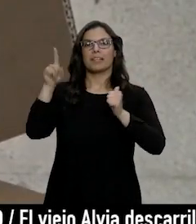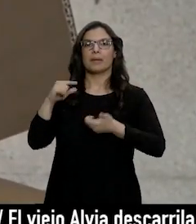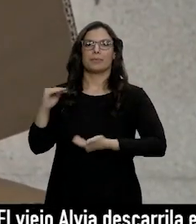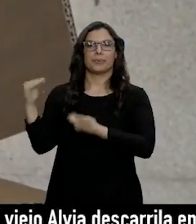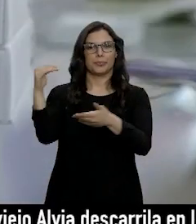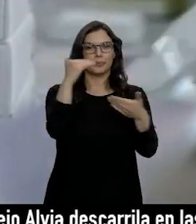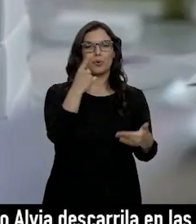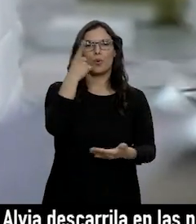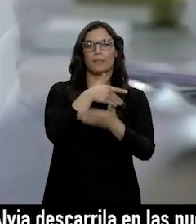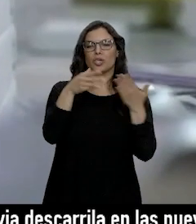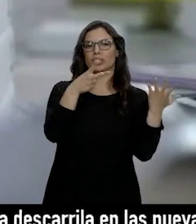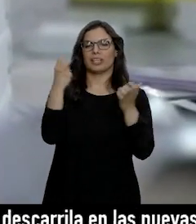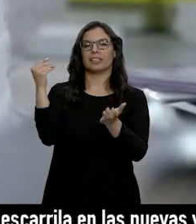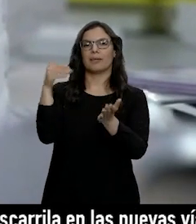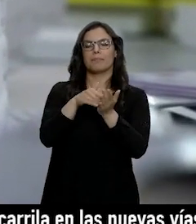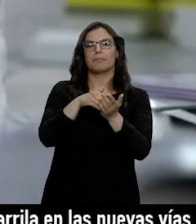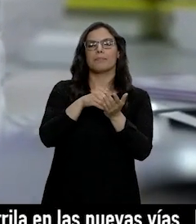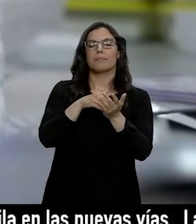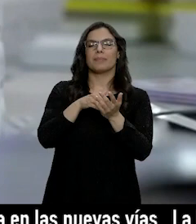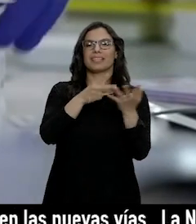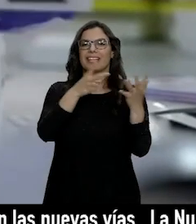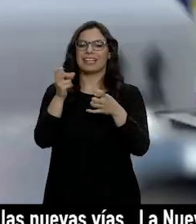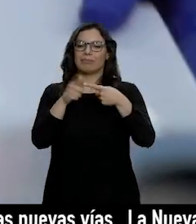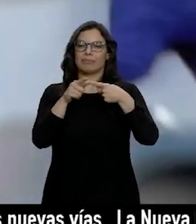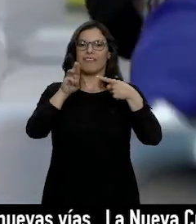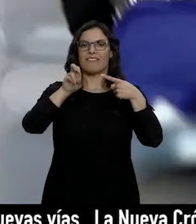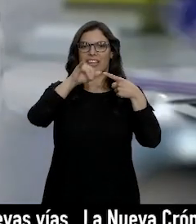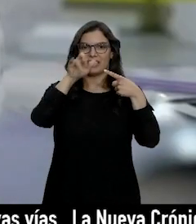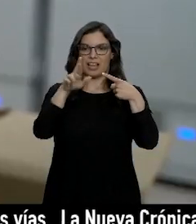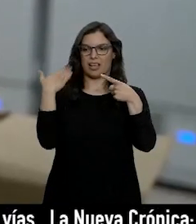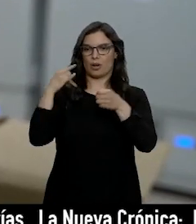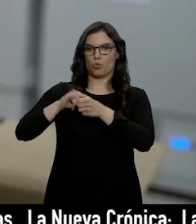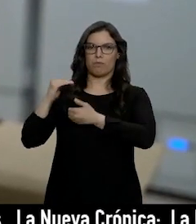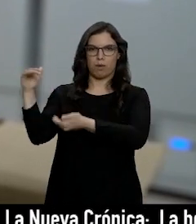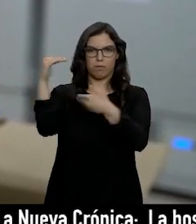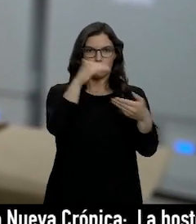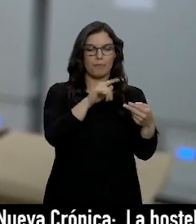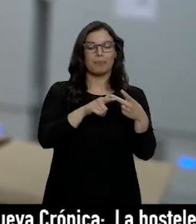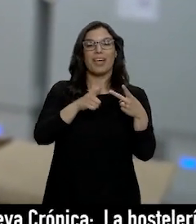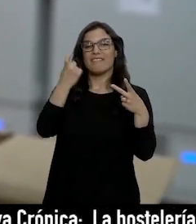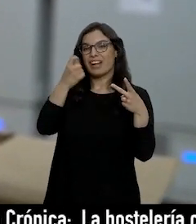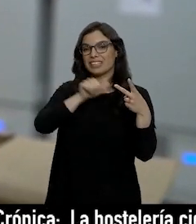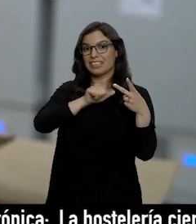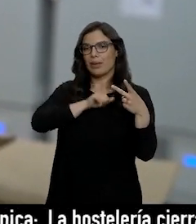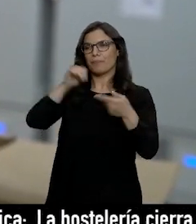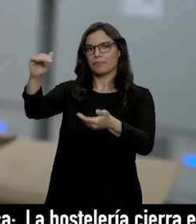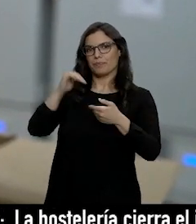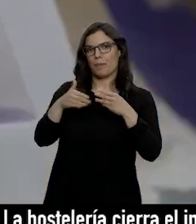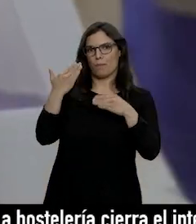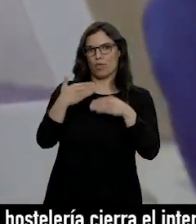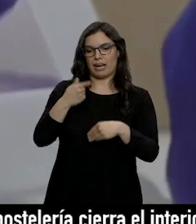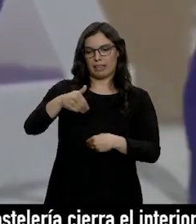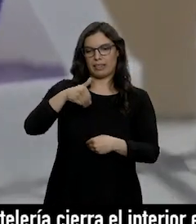las 1.700.000 dosis de Pfizer este lunes y se está pendiente de otra entrega de la vacuna de Moderna.